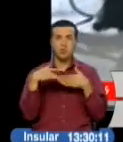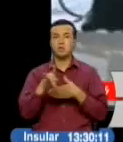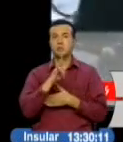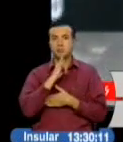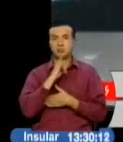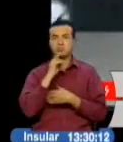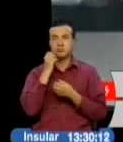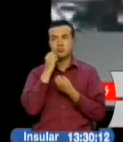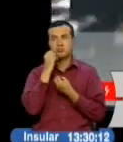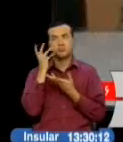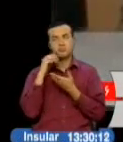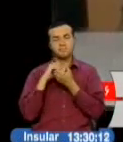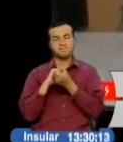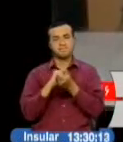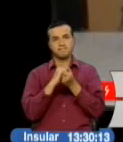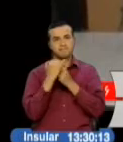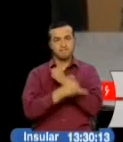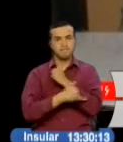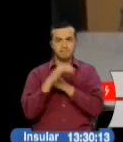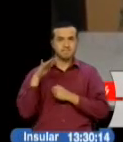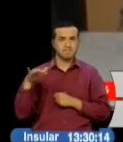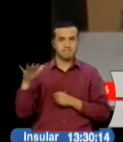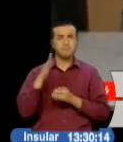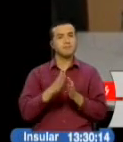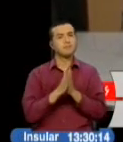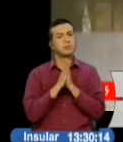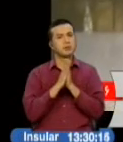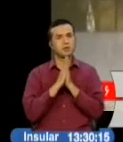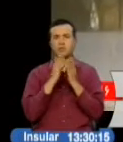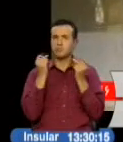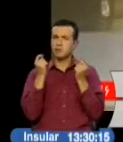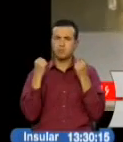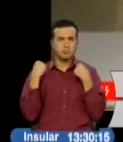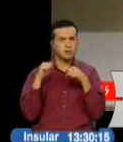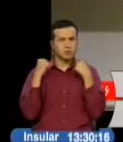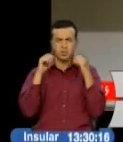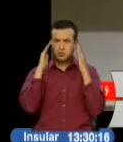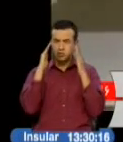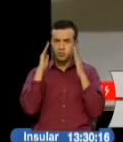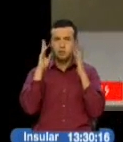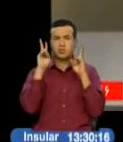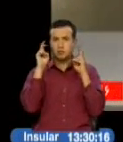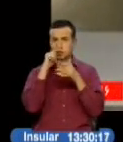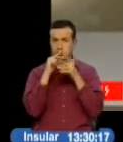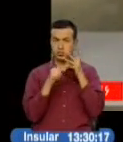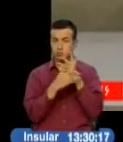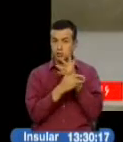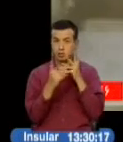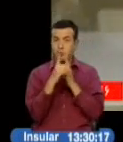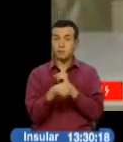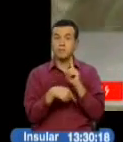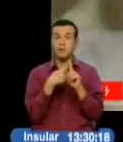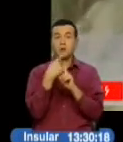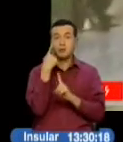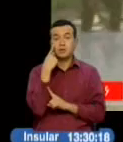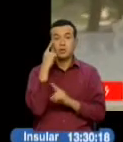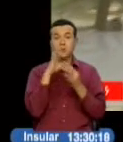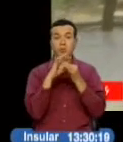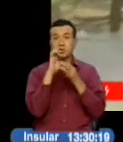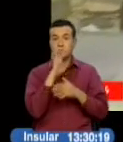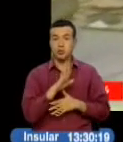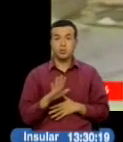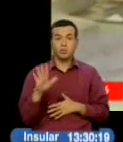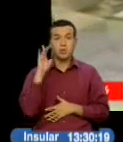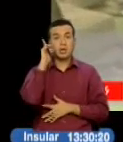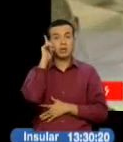Unidos se solidarizaron con el país y pidieron intensificar la lucha contra el terrorismo. A esto se suman la Unión Europea